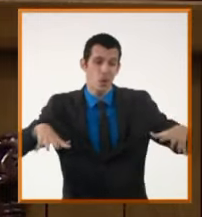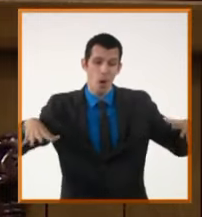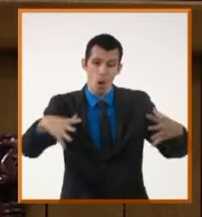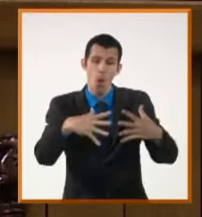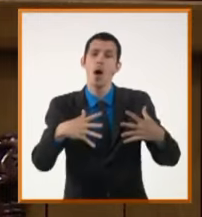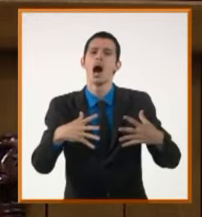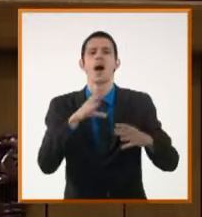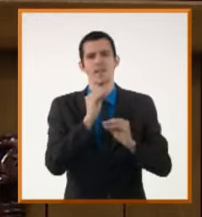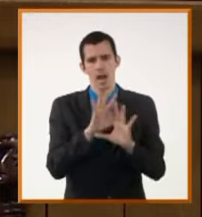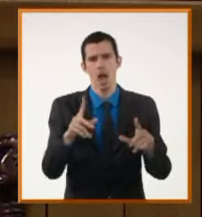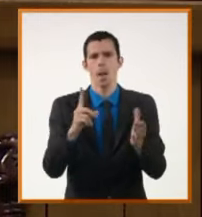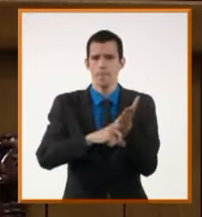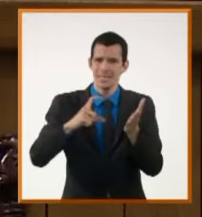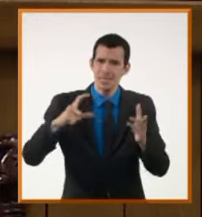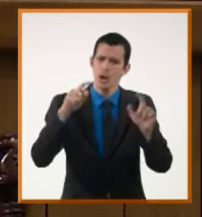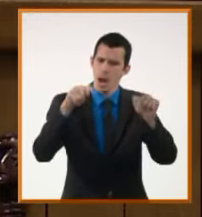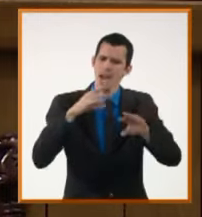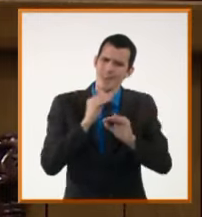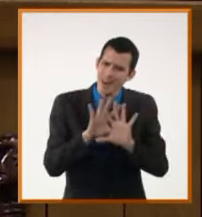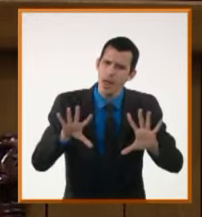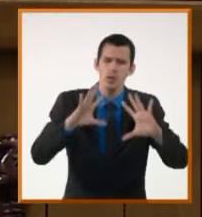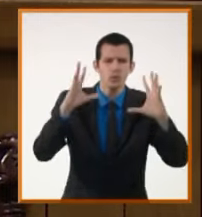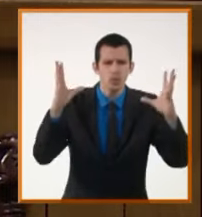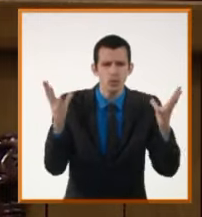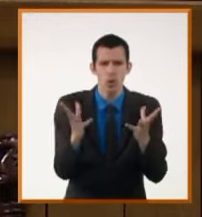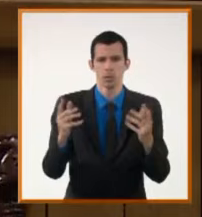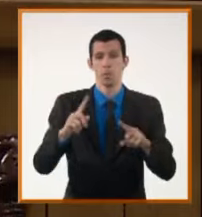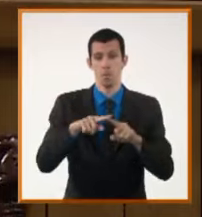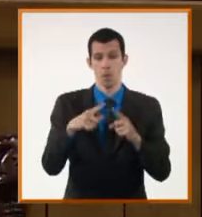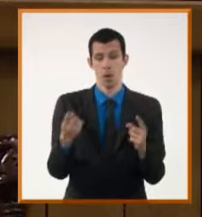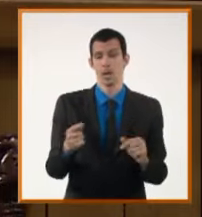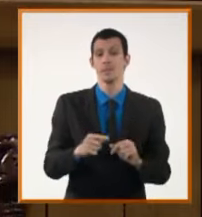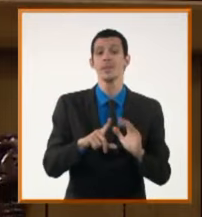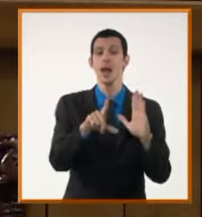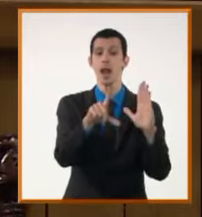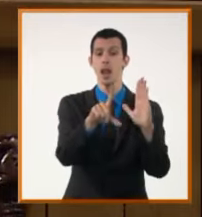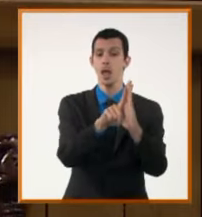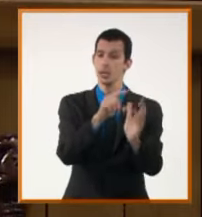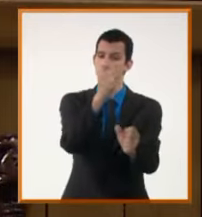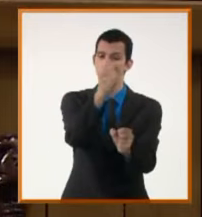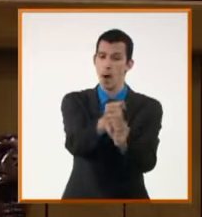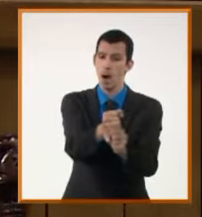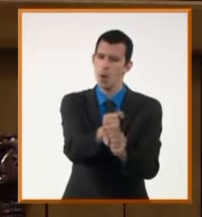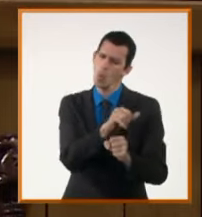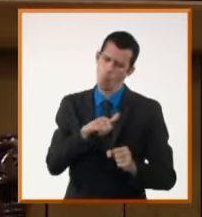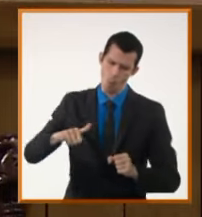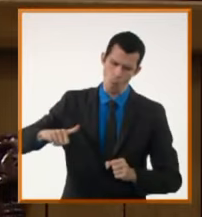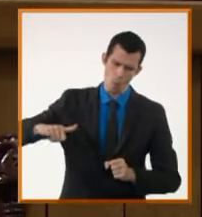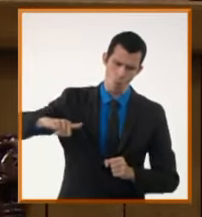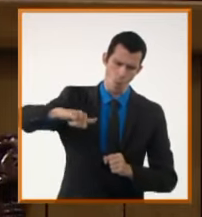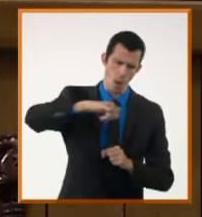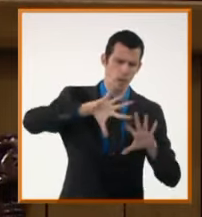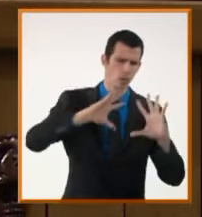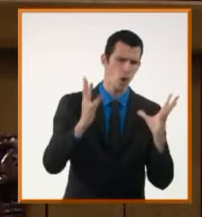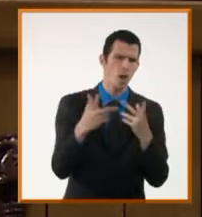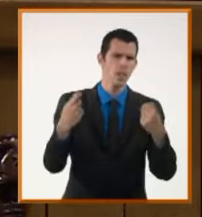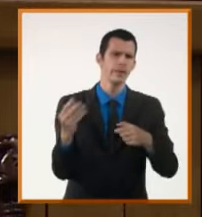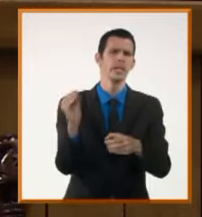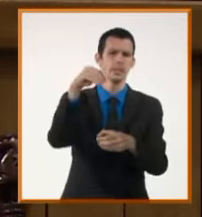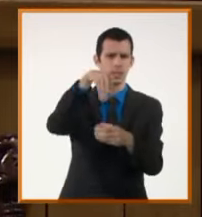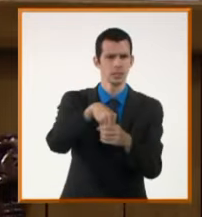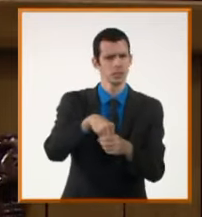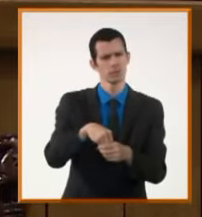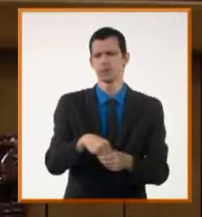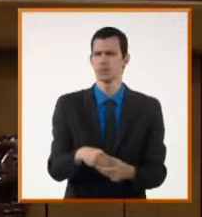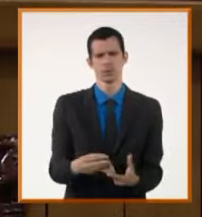de Trabajo de la República de Cuba es para todo el mundo, no para las empresas estatales. Y no puede ser que tengamos mujeres barrigonas,